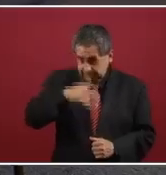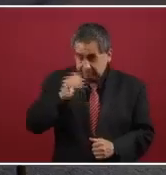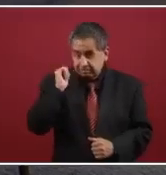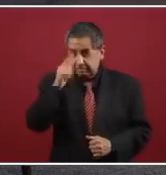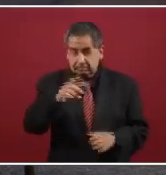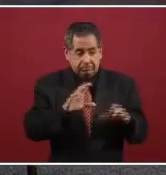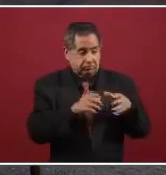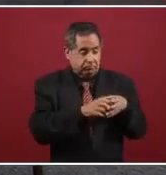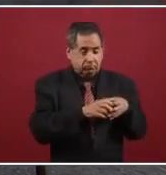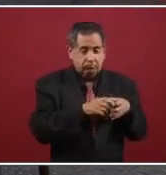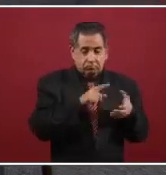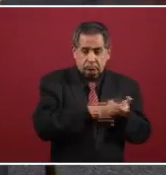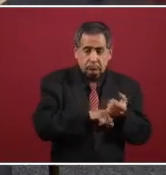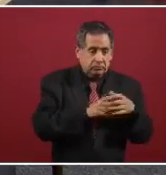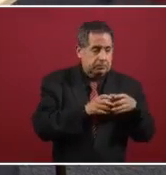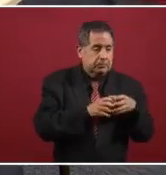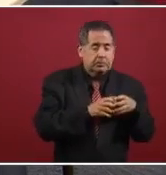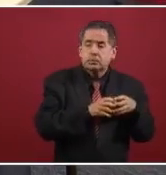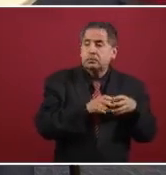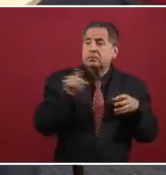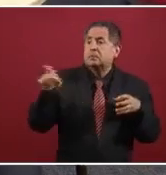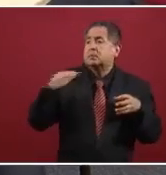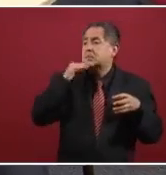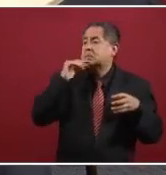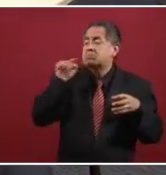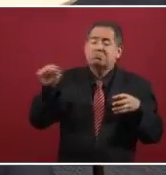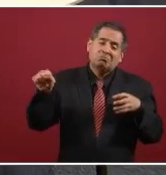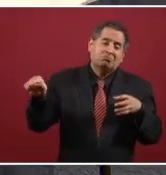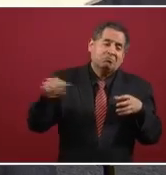era para ellos un problema la corrupción en México?